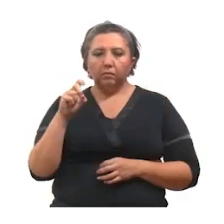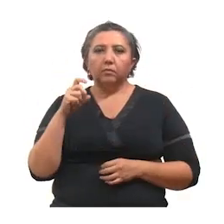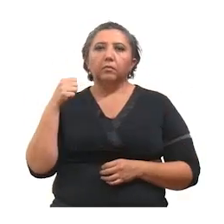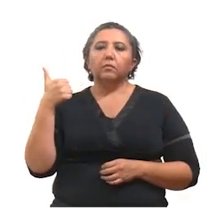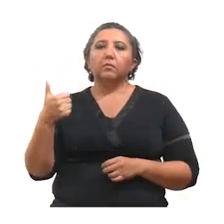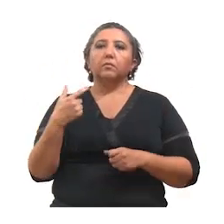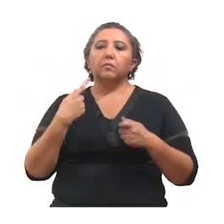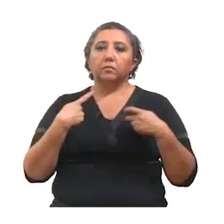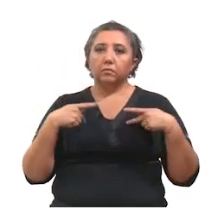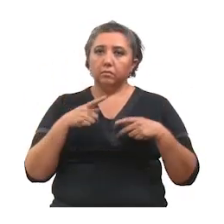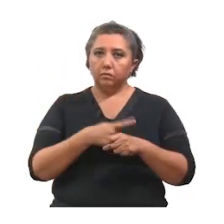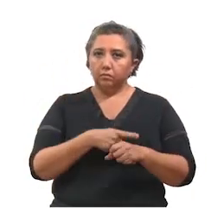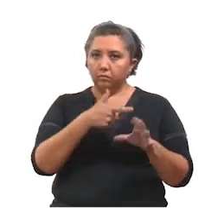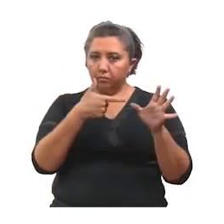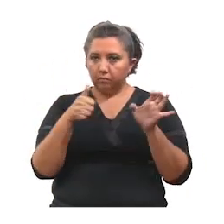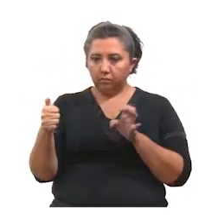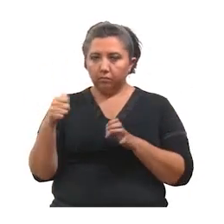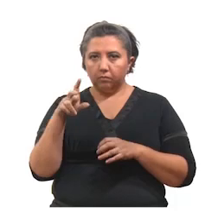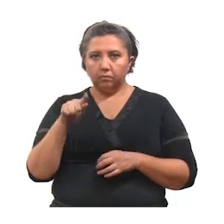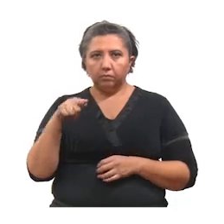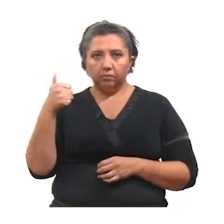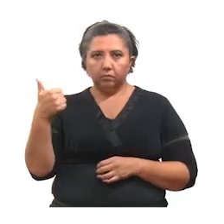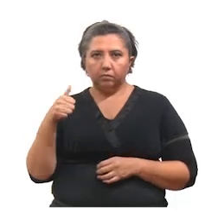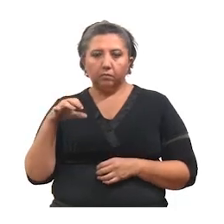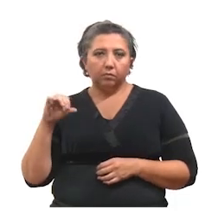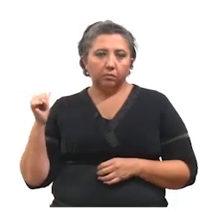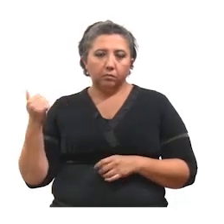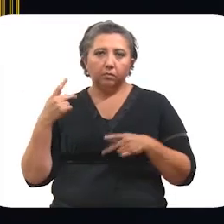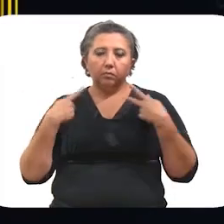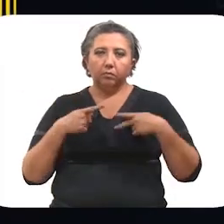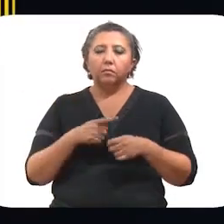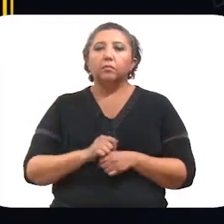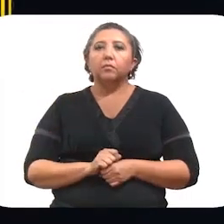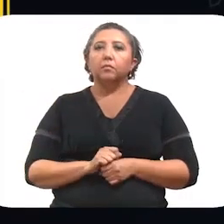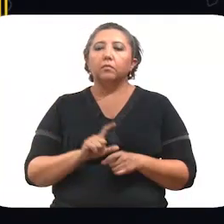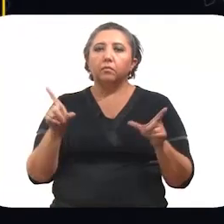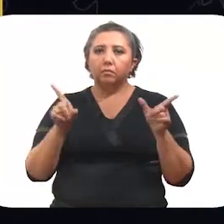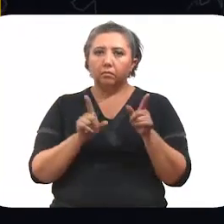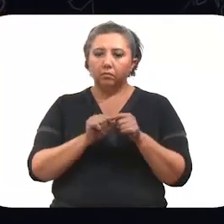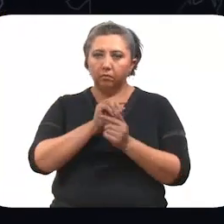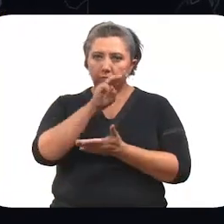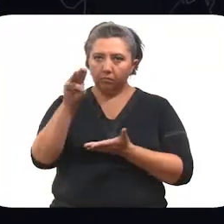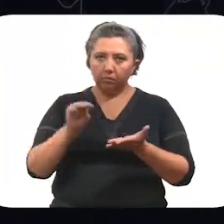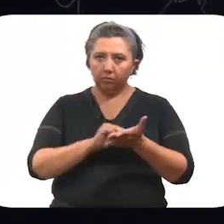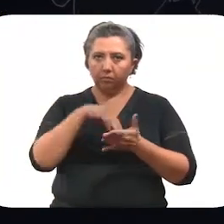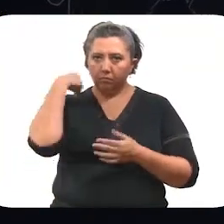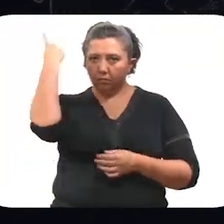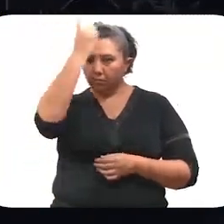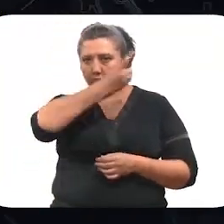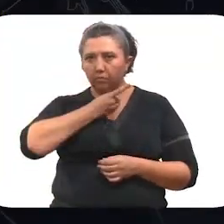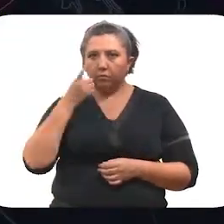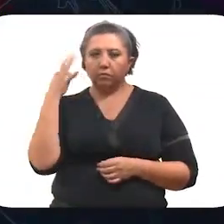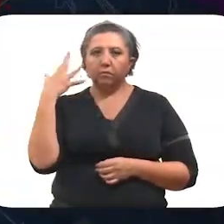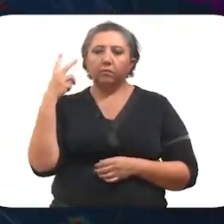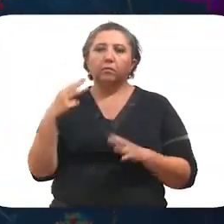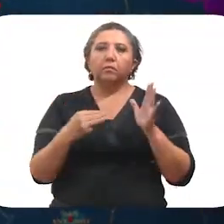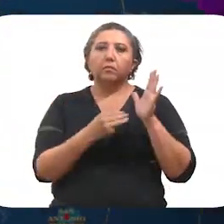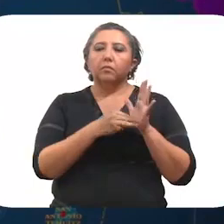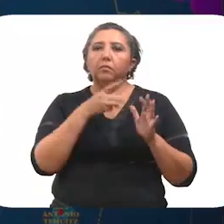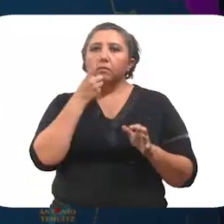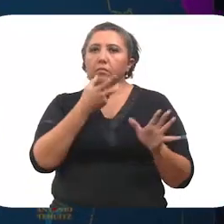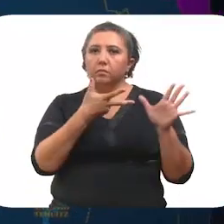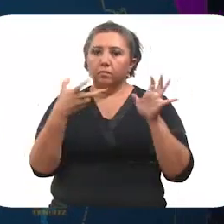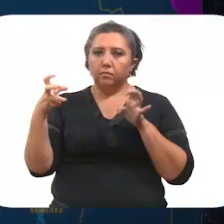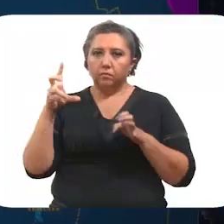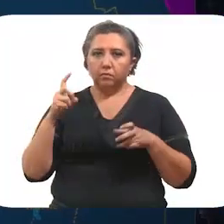casos positivos, 675 son de otro país u otro estado. Específicamente en Mérida se han diagnosticado